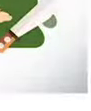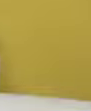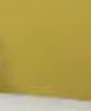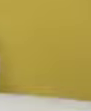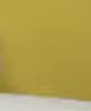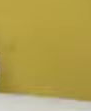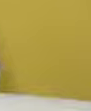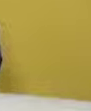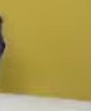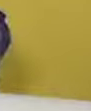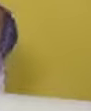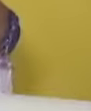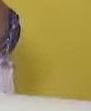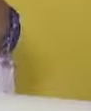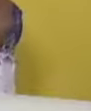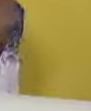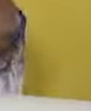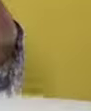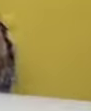mano.